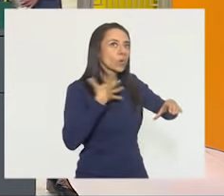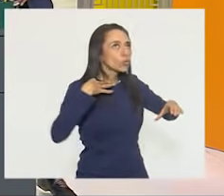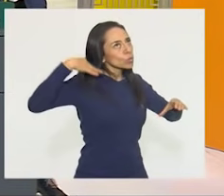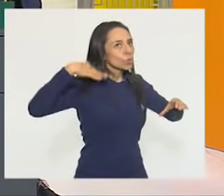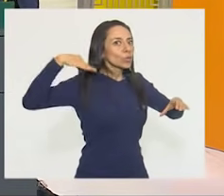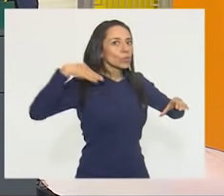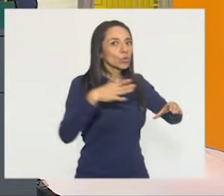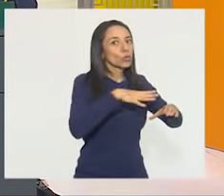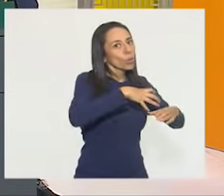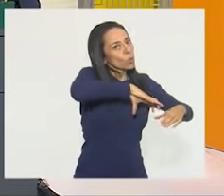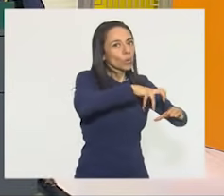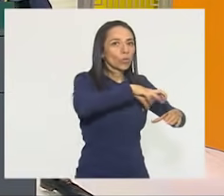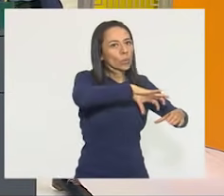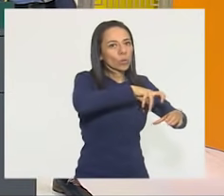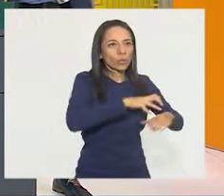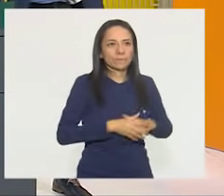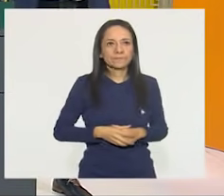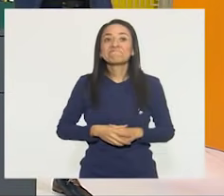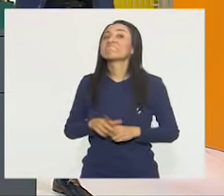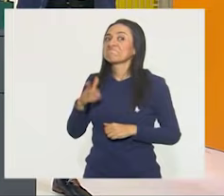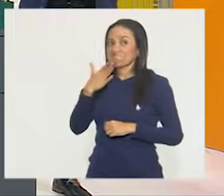Muy bien.